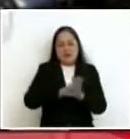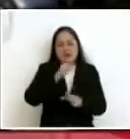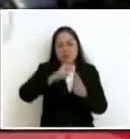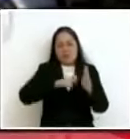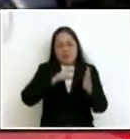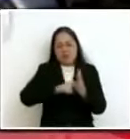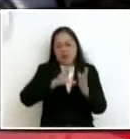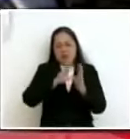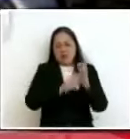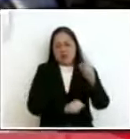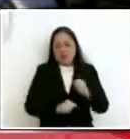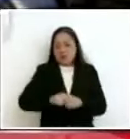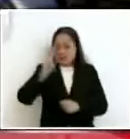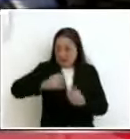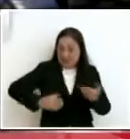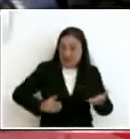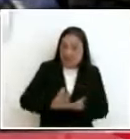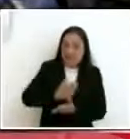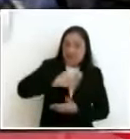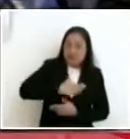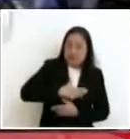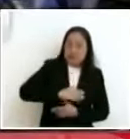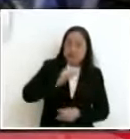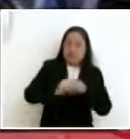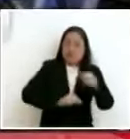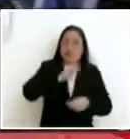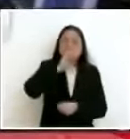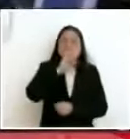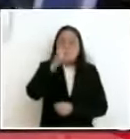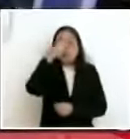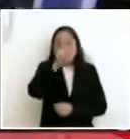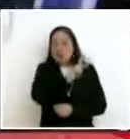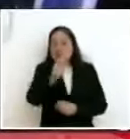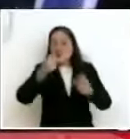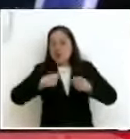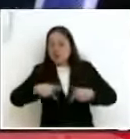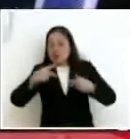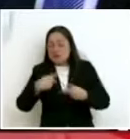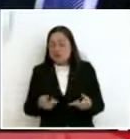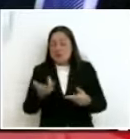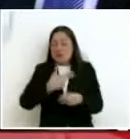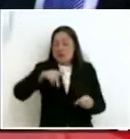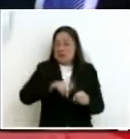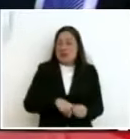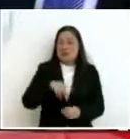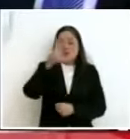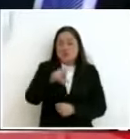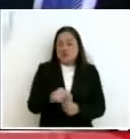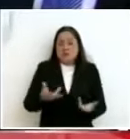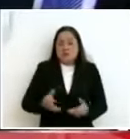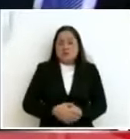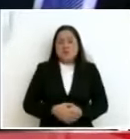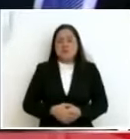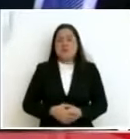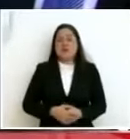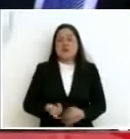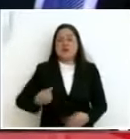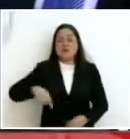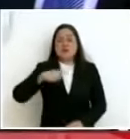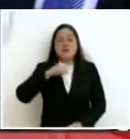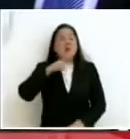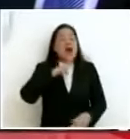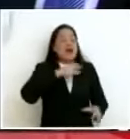el acceso a la justicia mejore para el ciudadano común y corriente. Pasaremos de